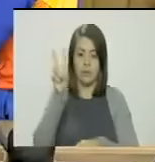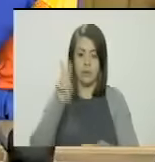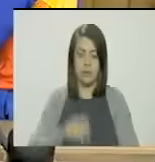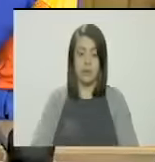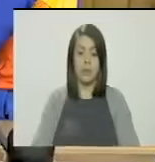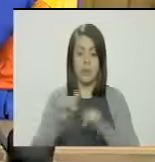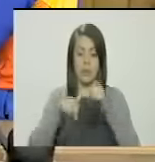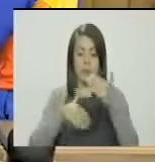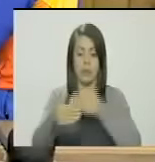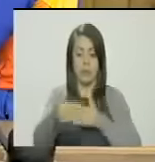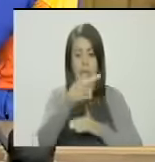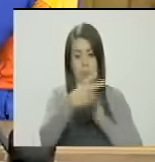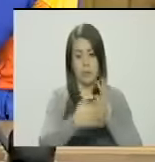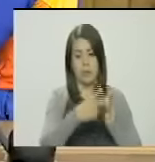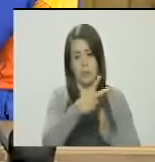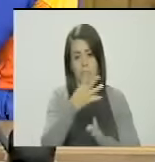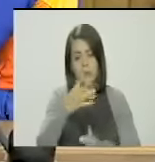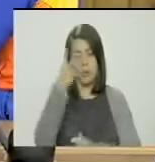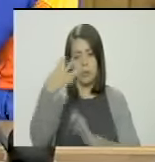de Venezuela para el periodo